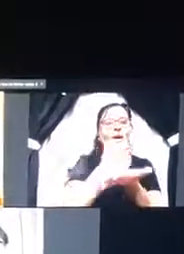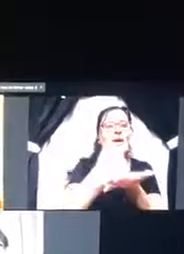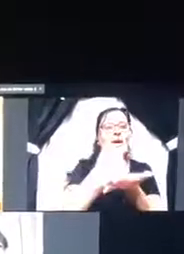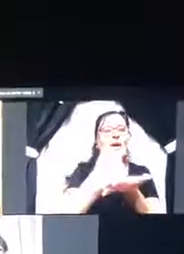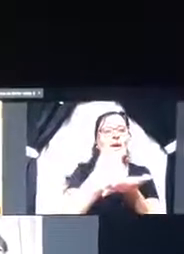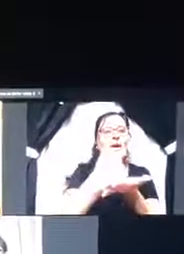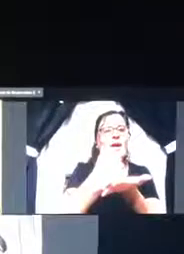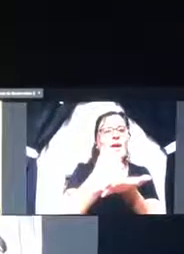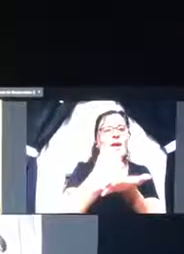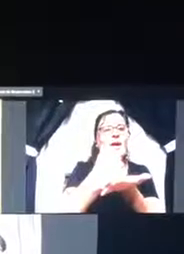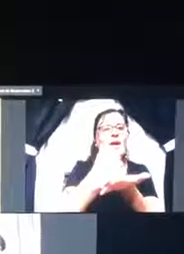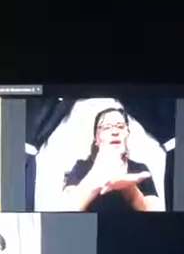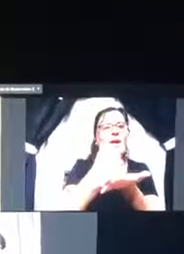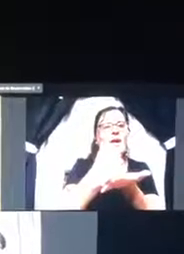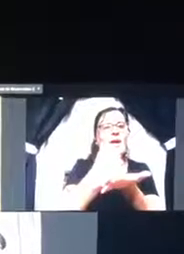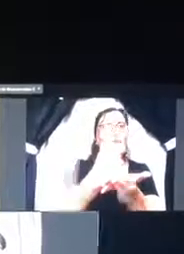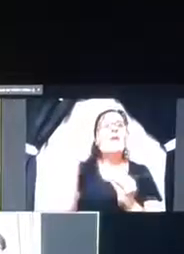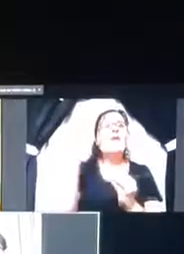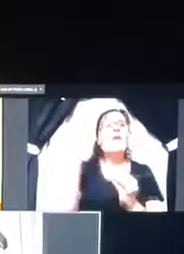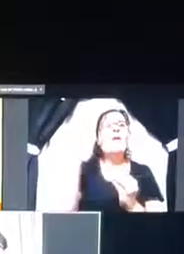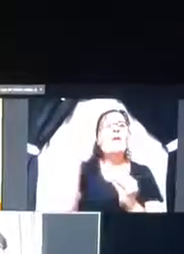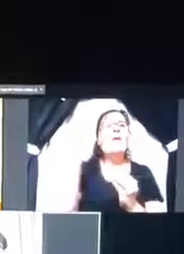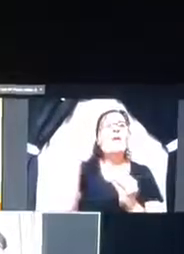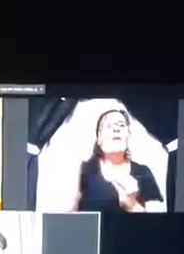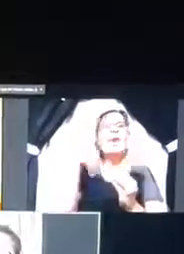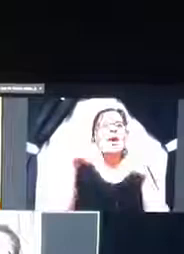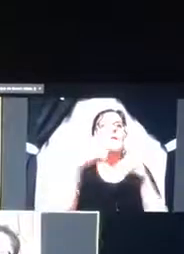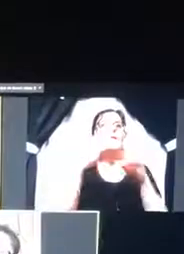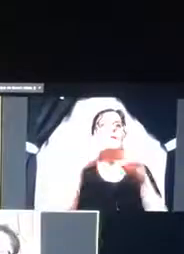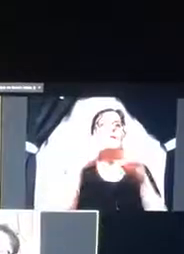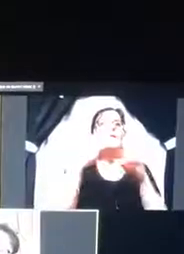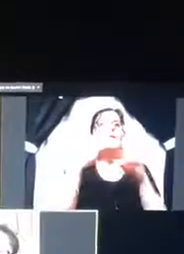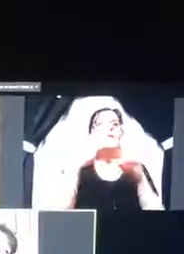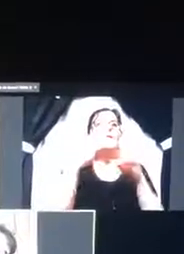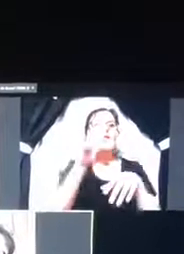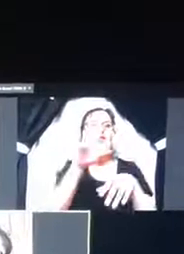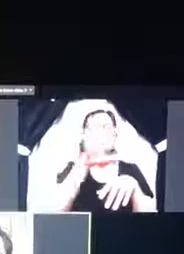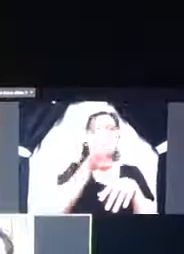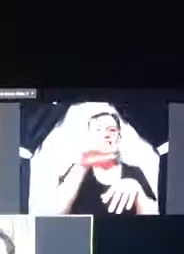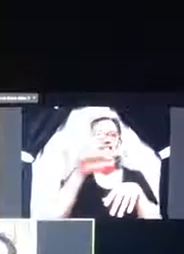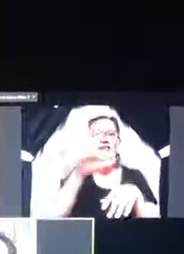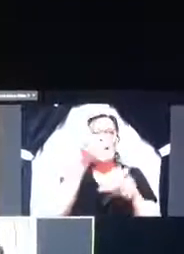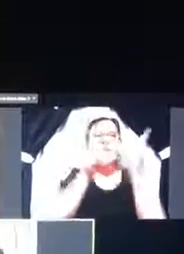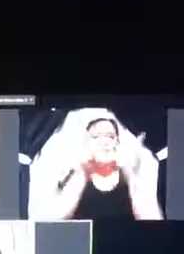se están agregando las personas, ya son 52 personas, 55 ahora que nos están viendo.